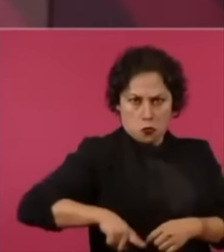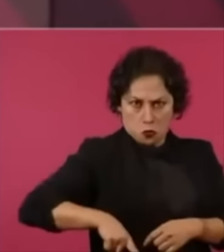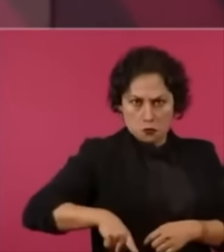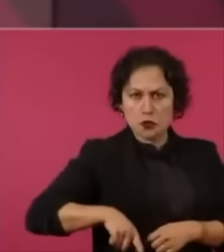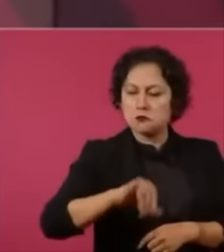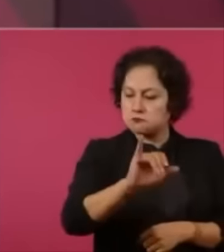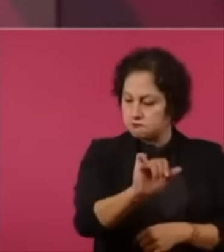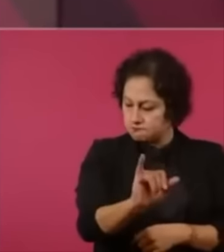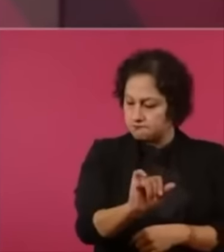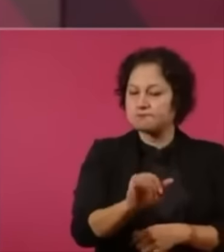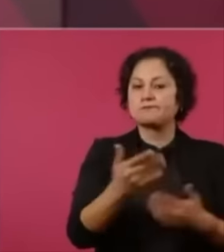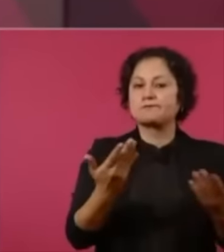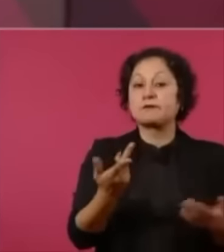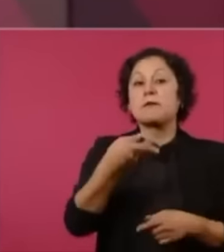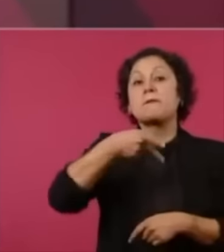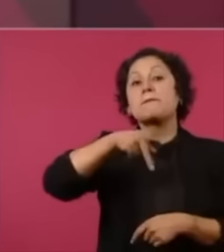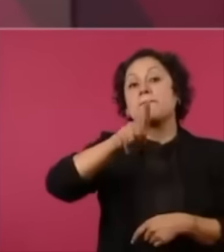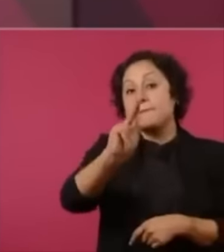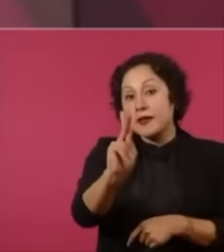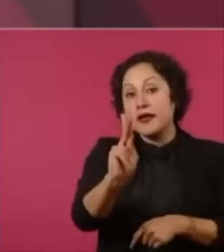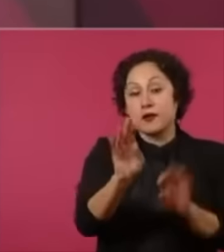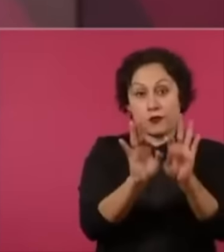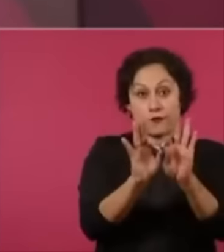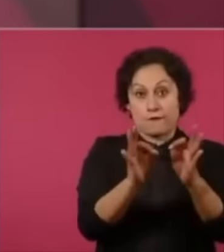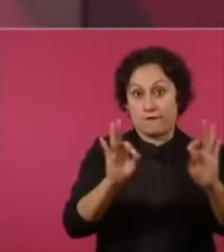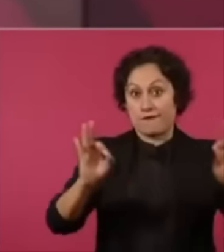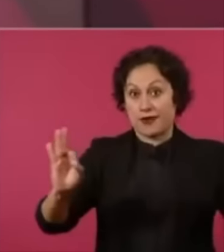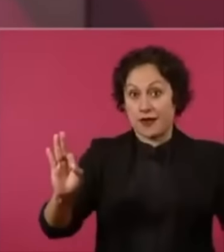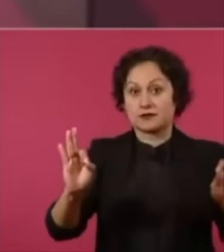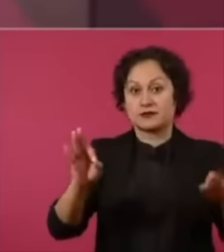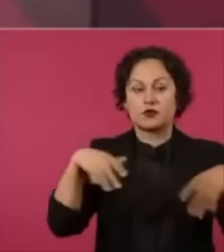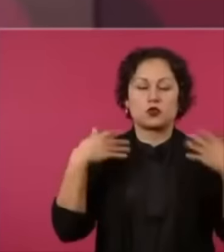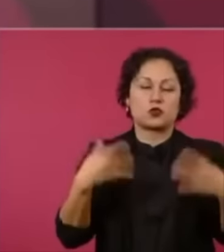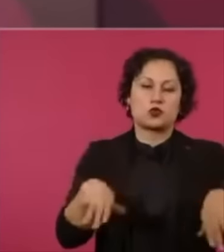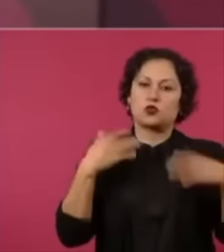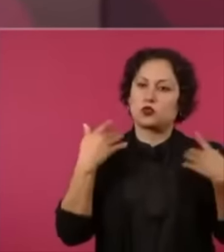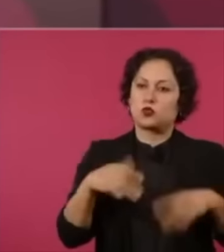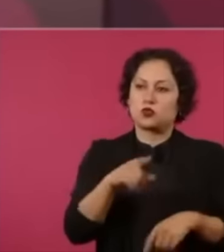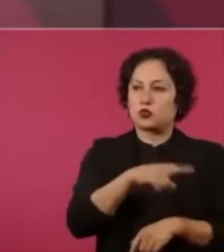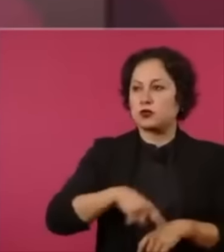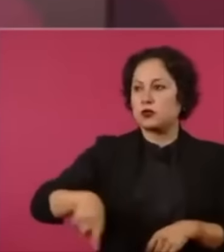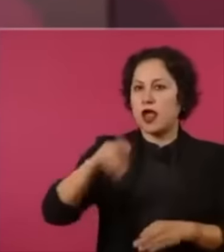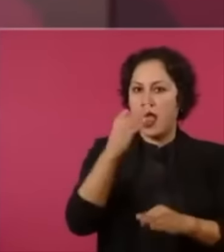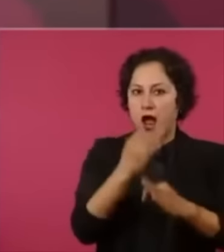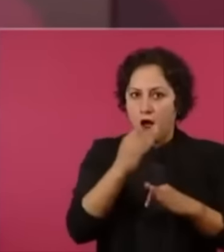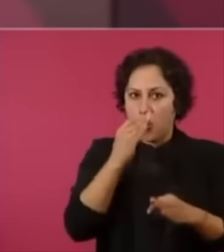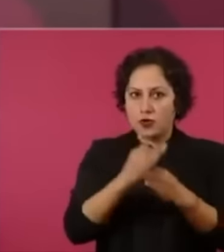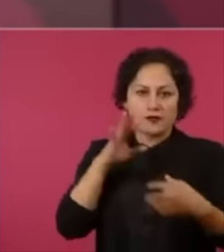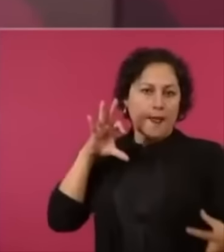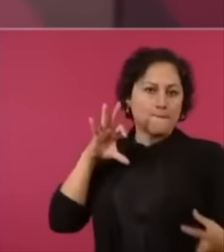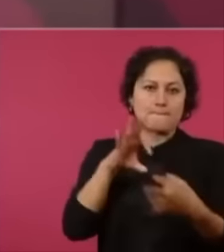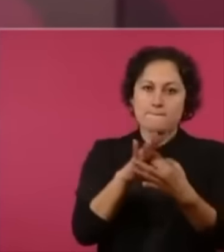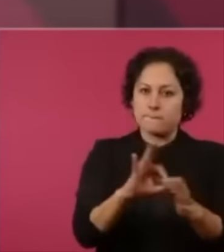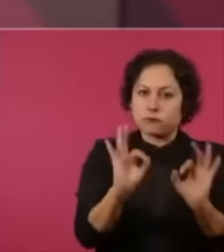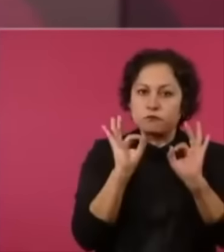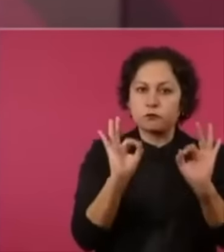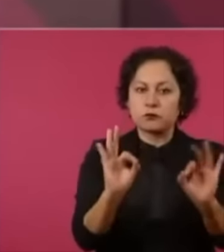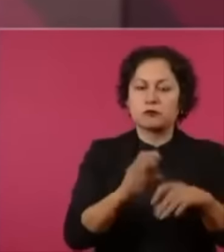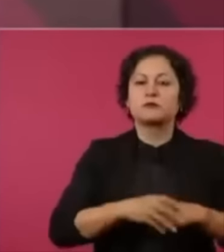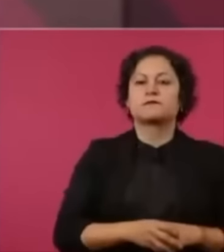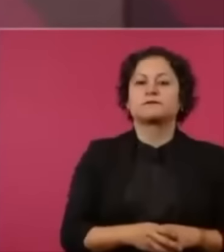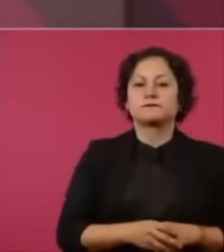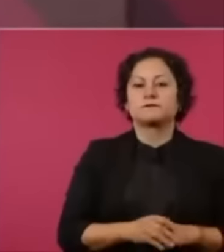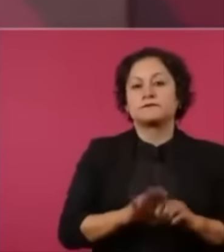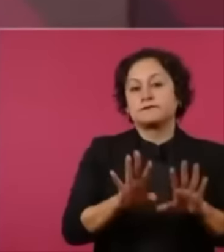que aplica muy bien en estos casos. La voz